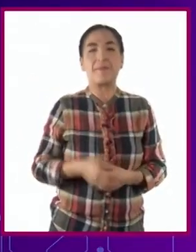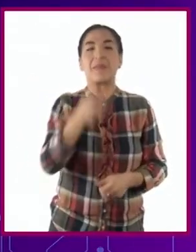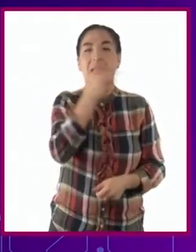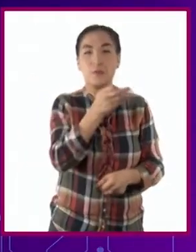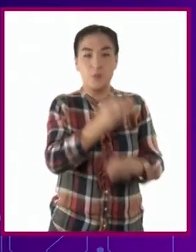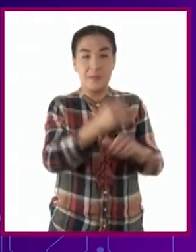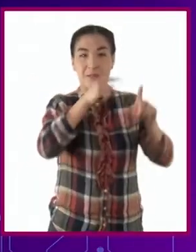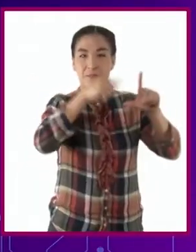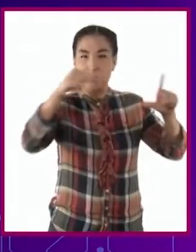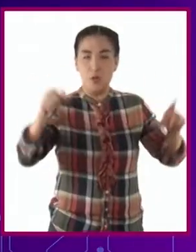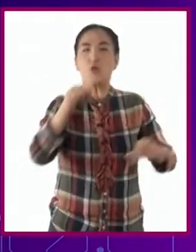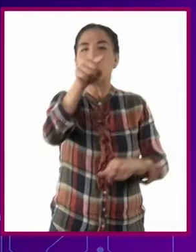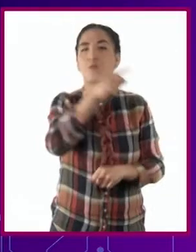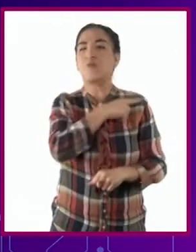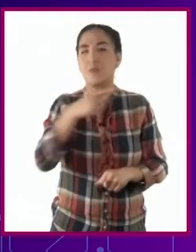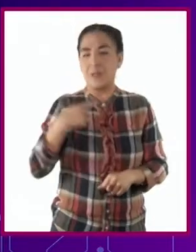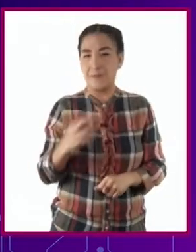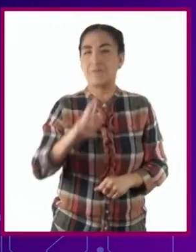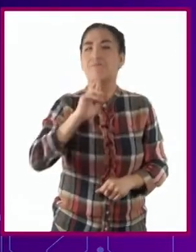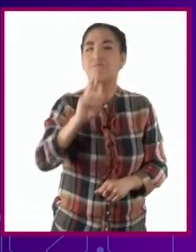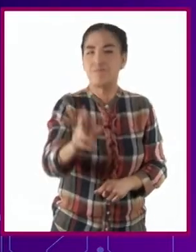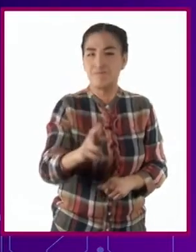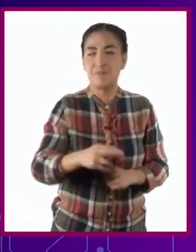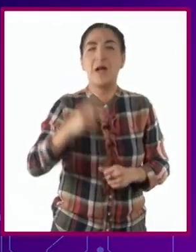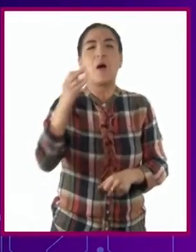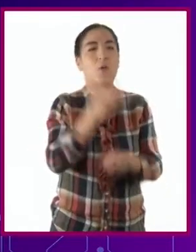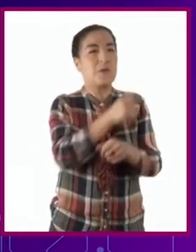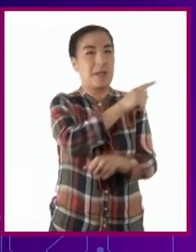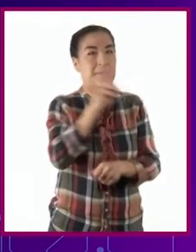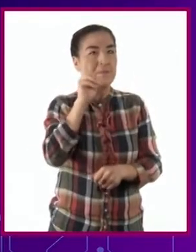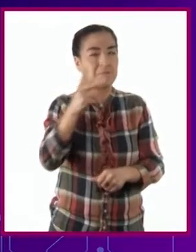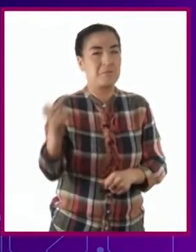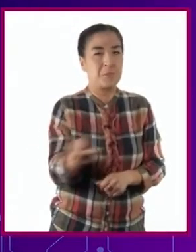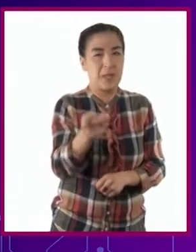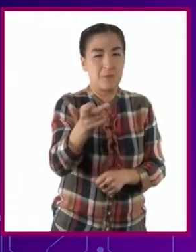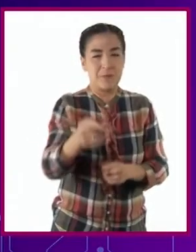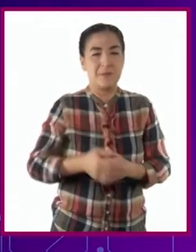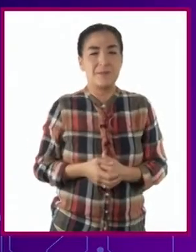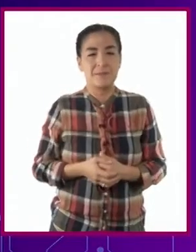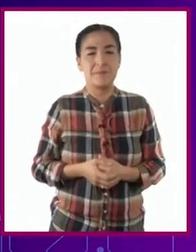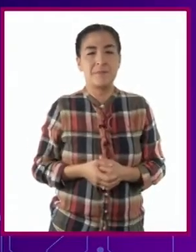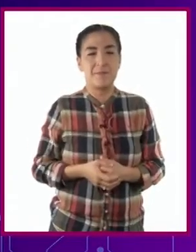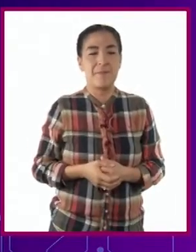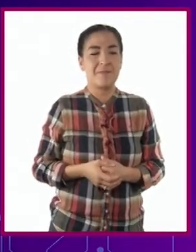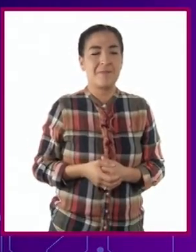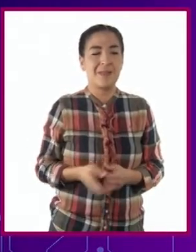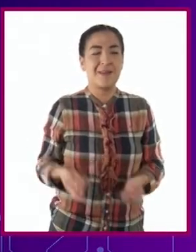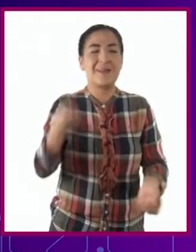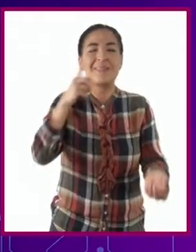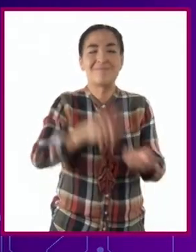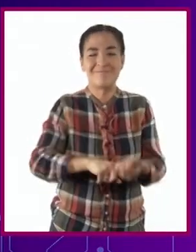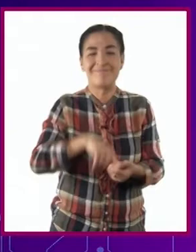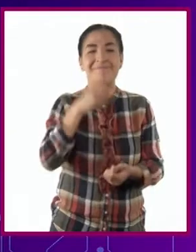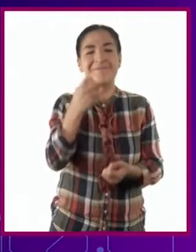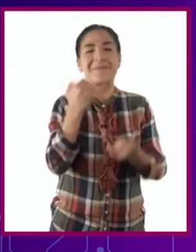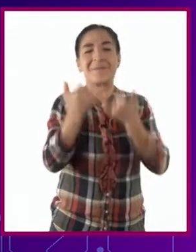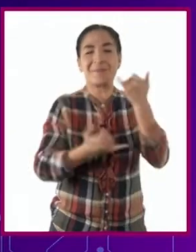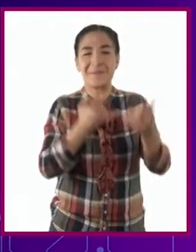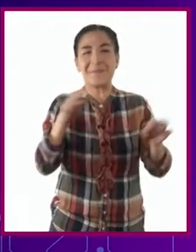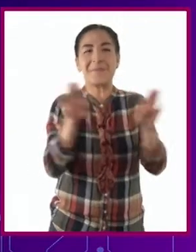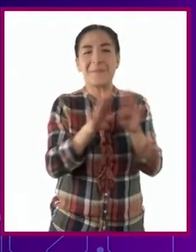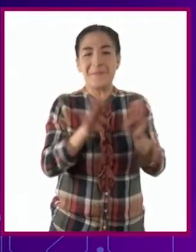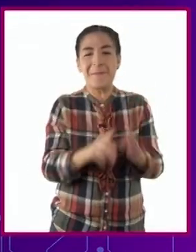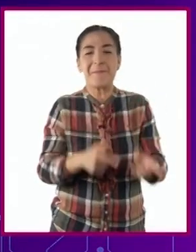gráfica, respondamos las siguientes preguntas. ¿Entre qué Juegos Olímpicos consecutivos se dio la